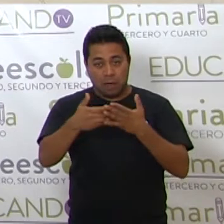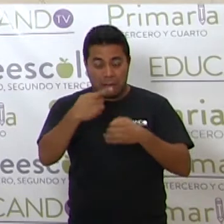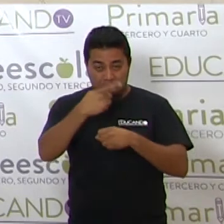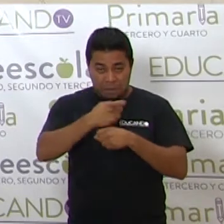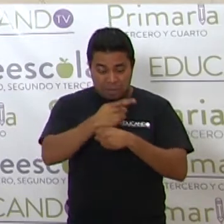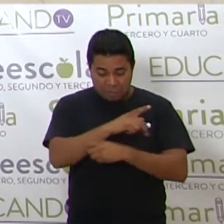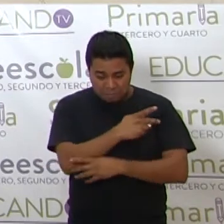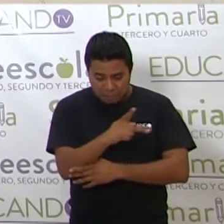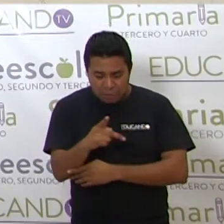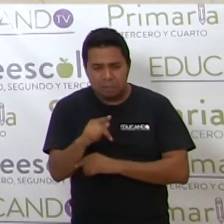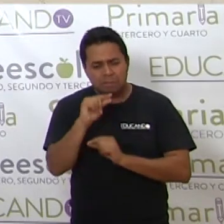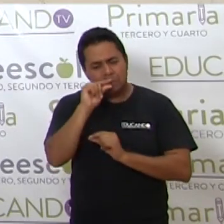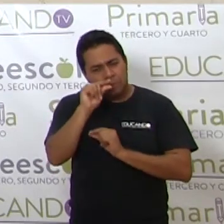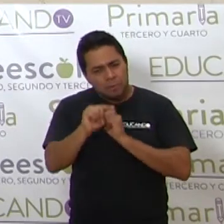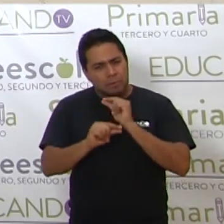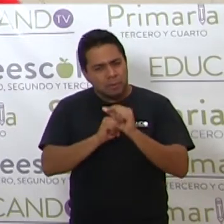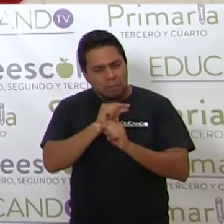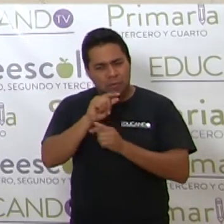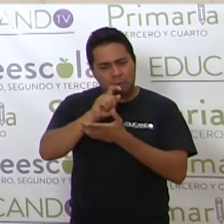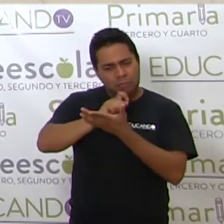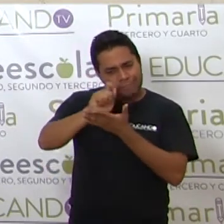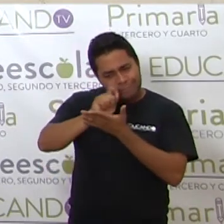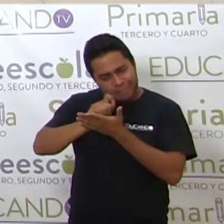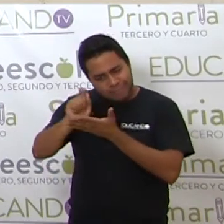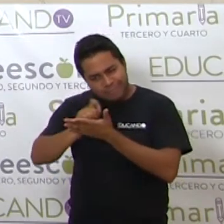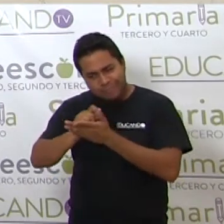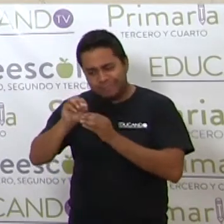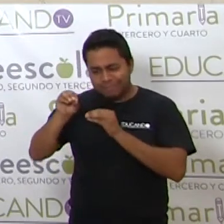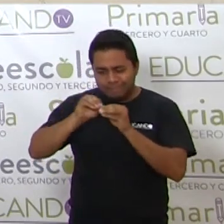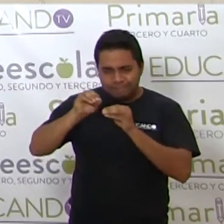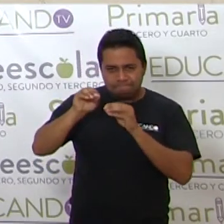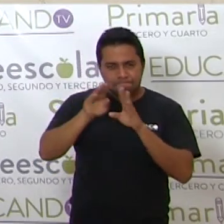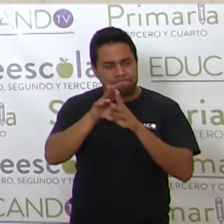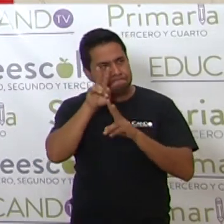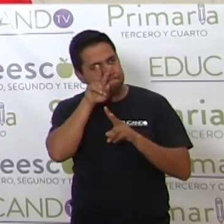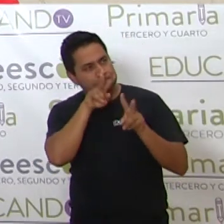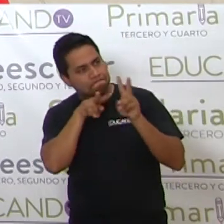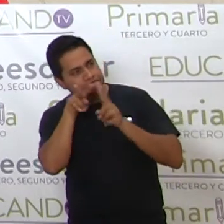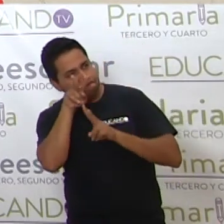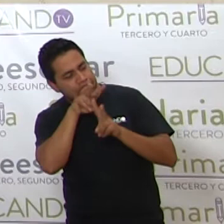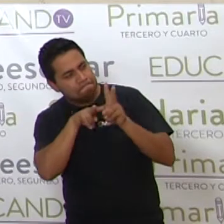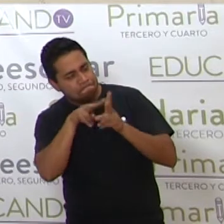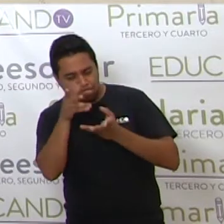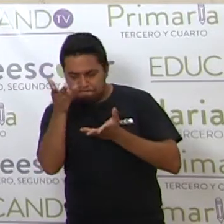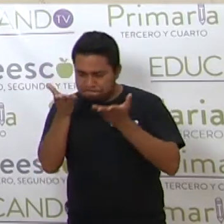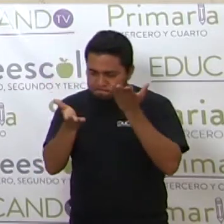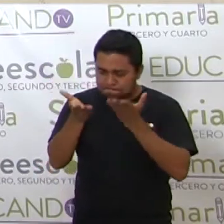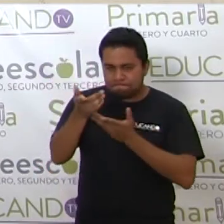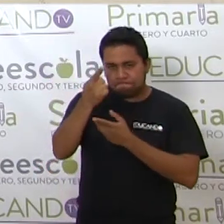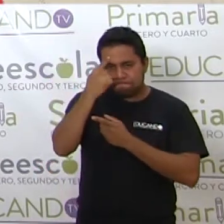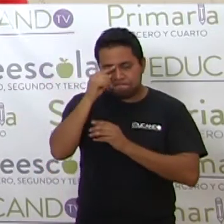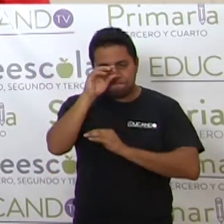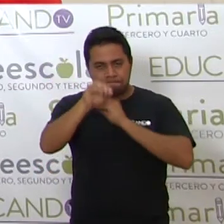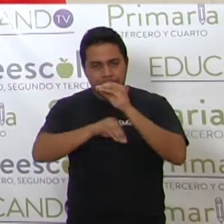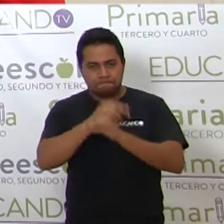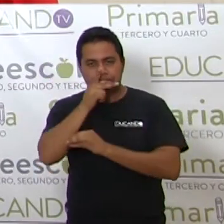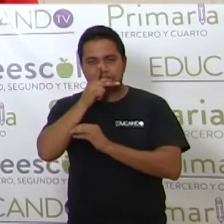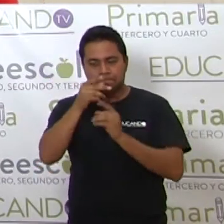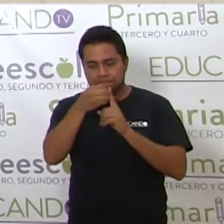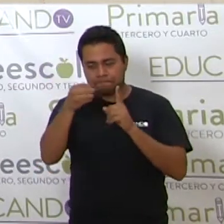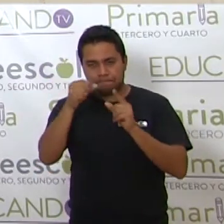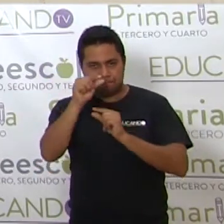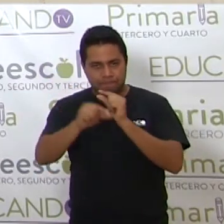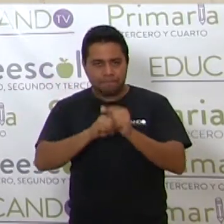vayas trabajando tu motricidad tu capacidad de observar de comparar para ir formando las palabras